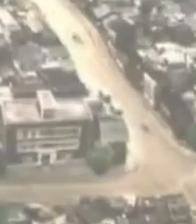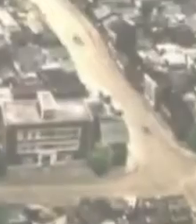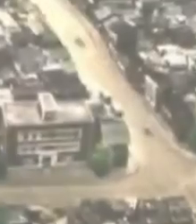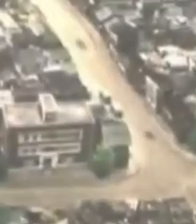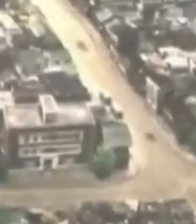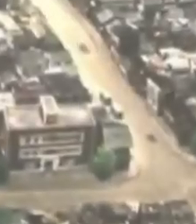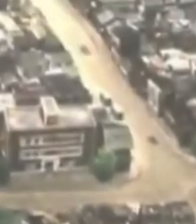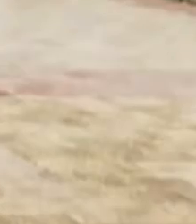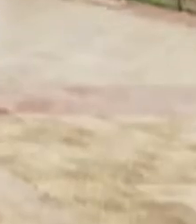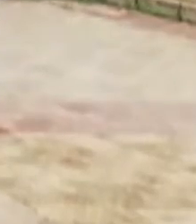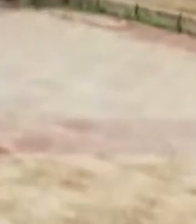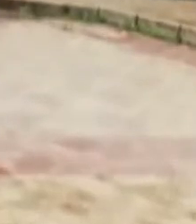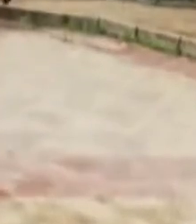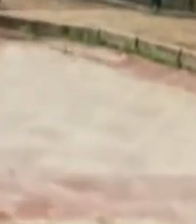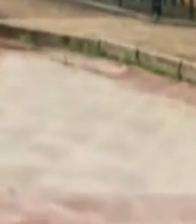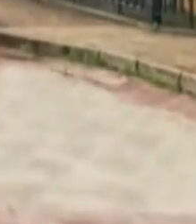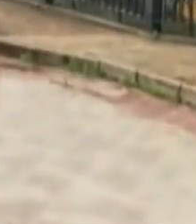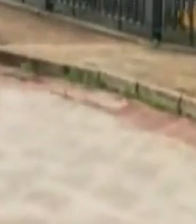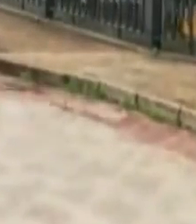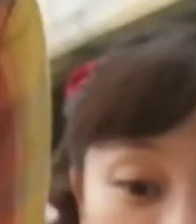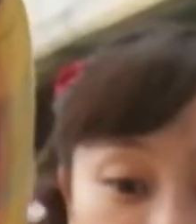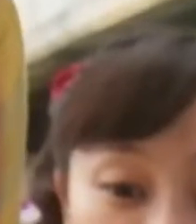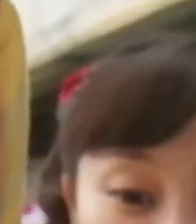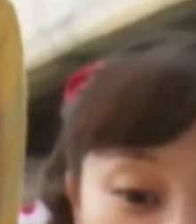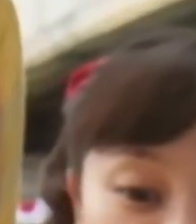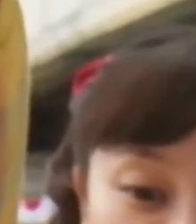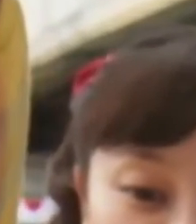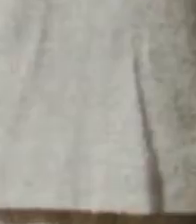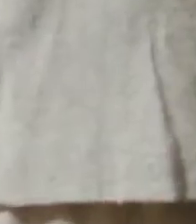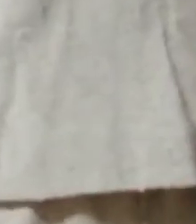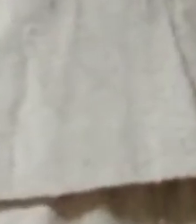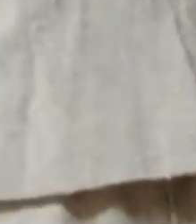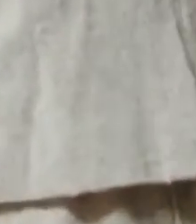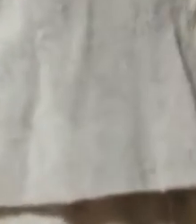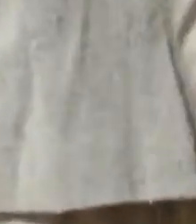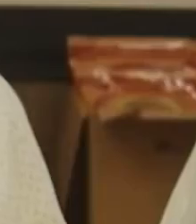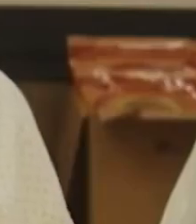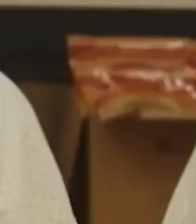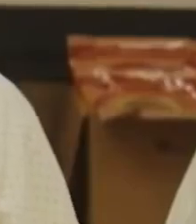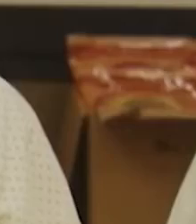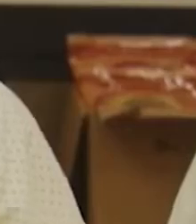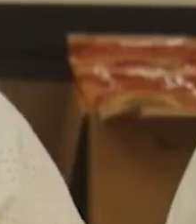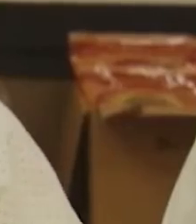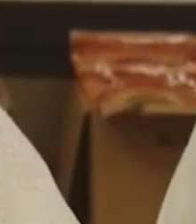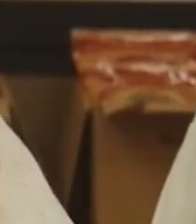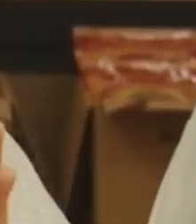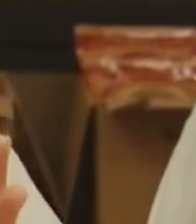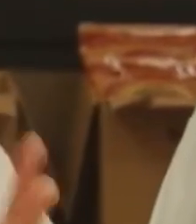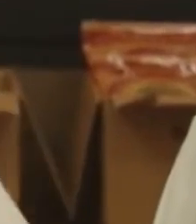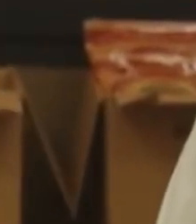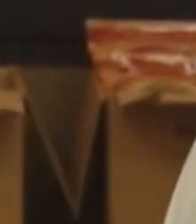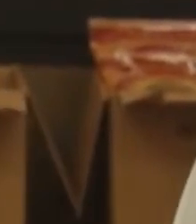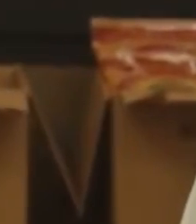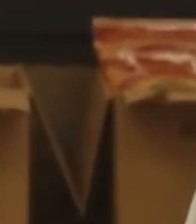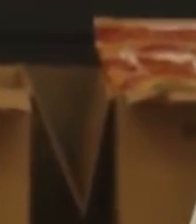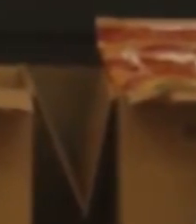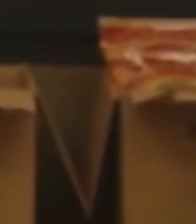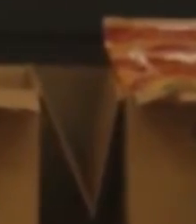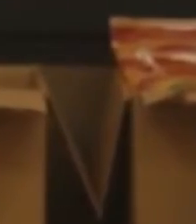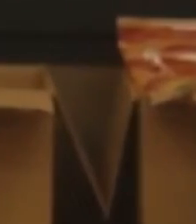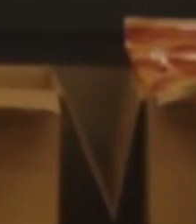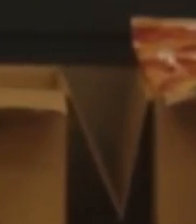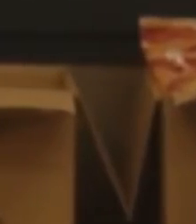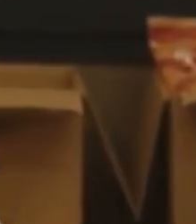joven empresario Manpei. Se enamoran y eventualmente se casan. ¿Cómo no me di cuenta de algo tan sencillo